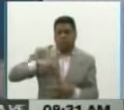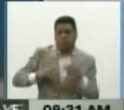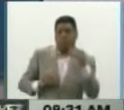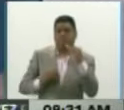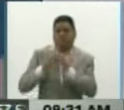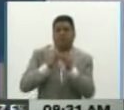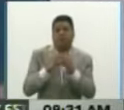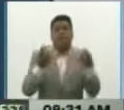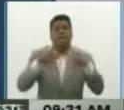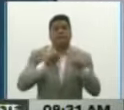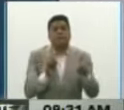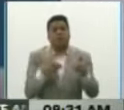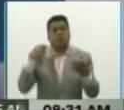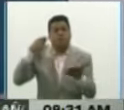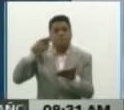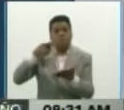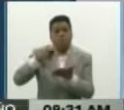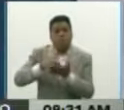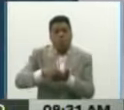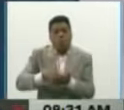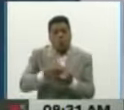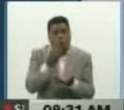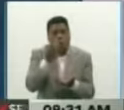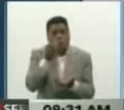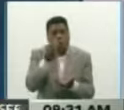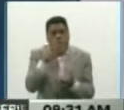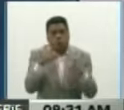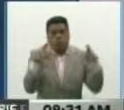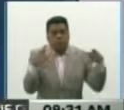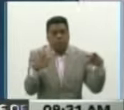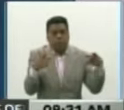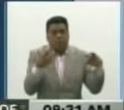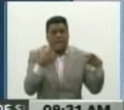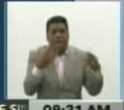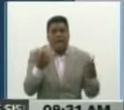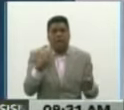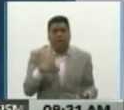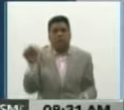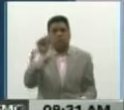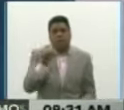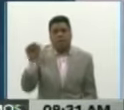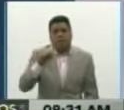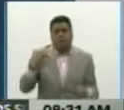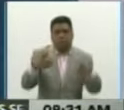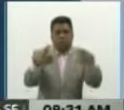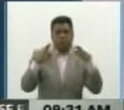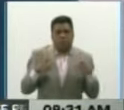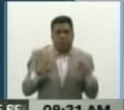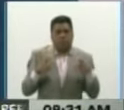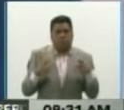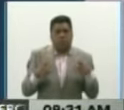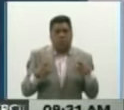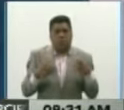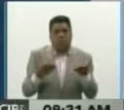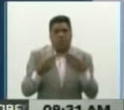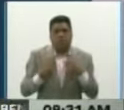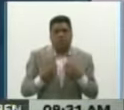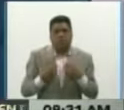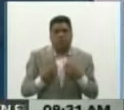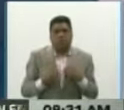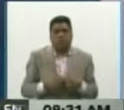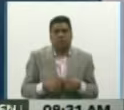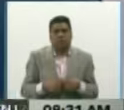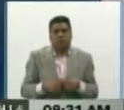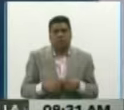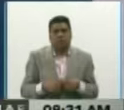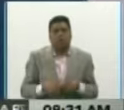son excesivos. Doy un ejemplo, dentro de una cajita de comida que a nosotros nos dan mensual, que evidentemente nos la han desmejorado, no están colocando un artículo